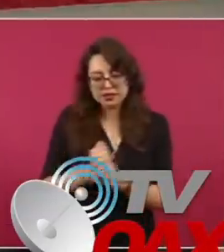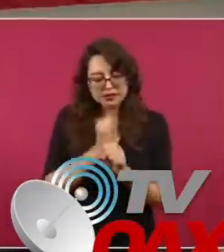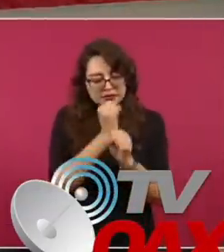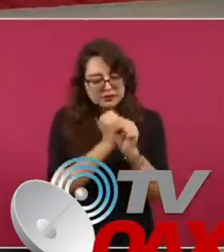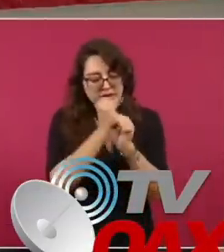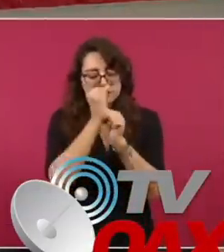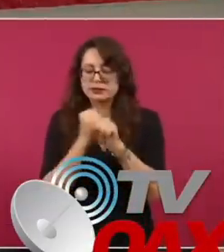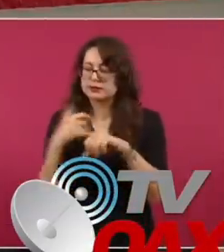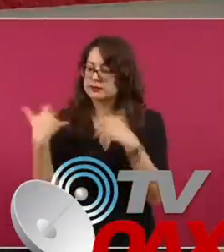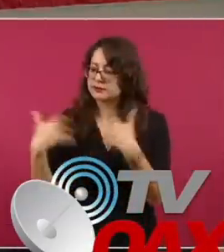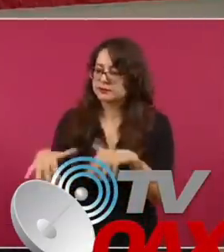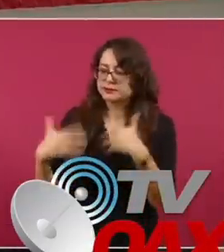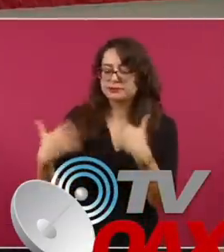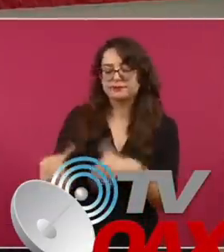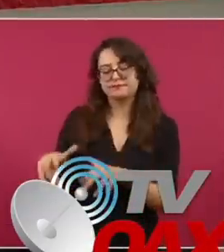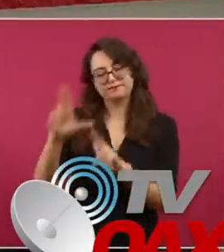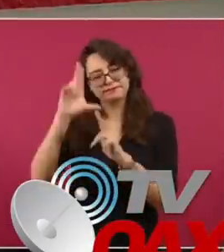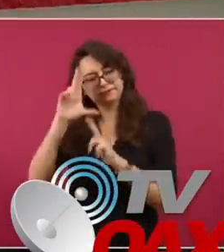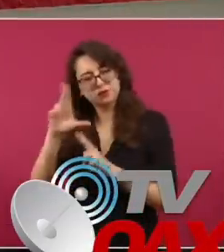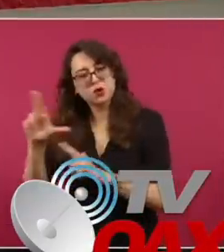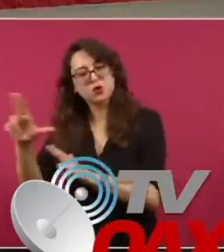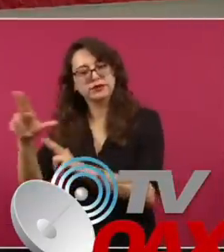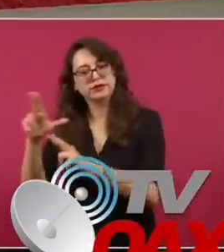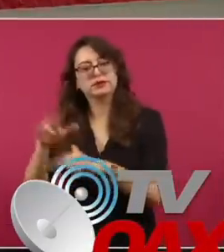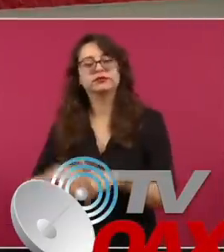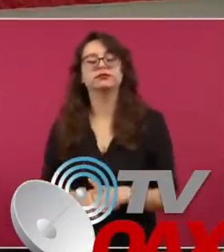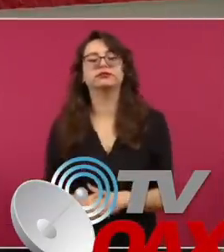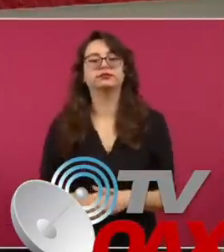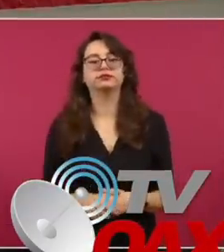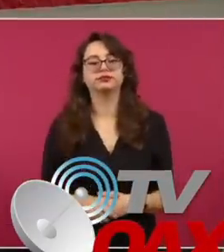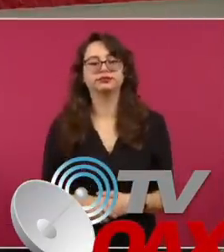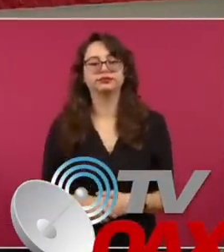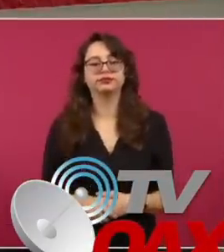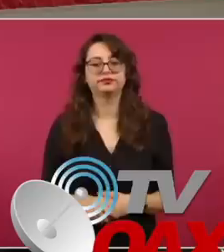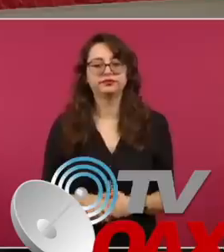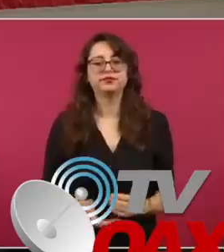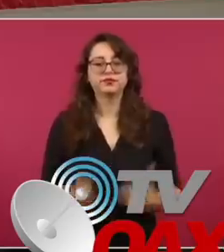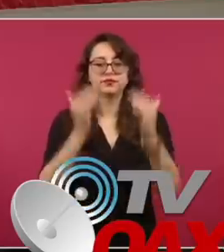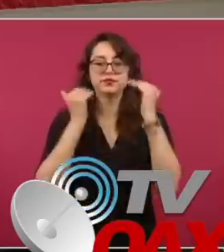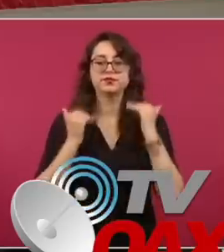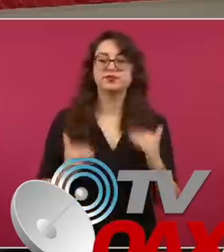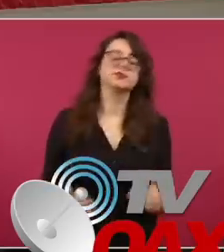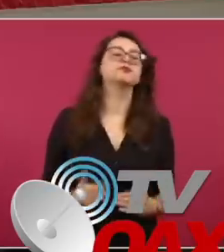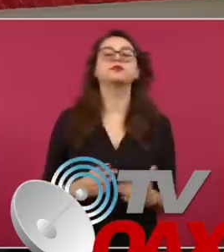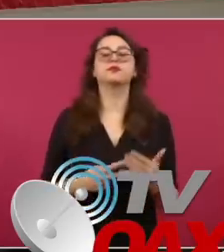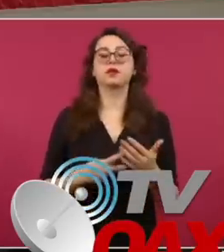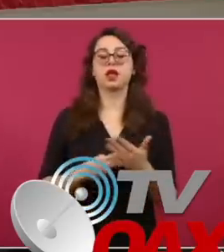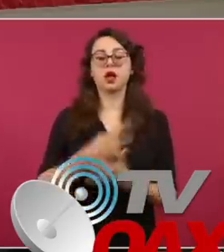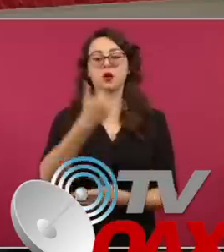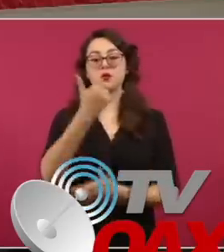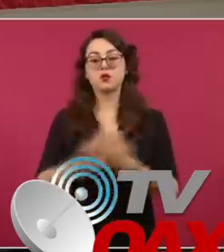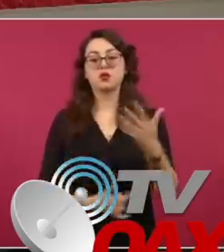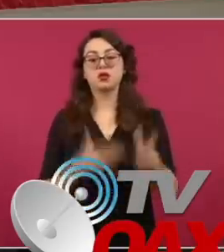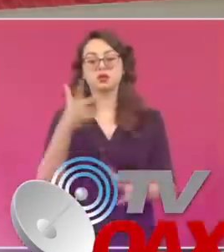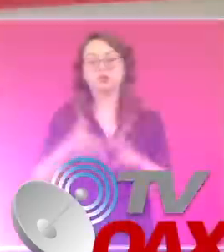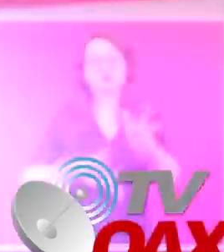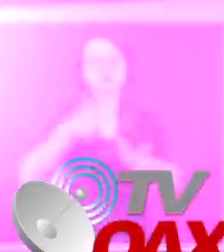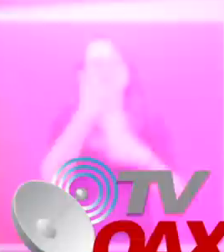Seguimos trabajando fuertemente en el salvamento arqueológico que corresponde al proyecto integral del Tren